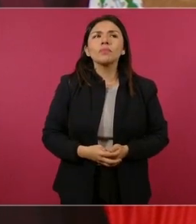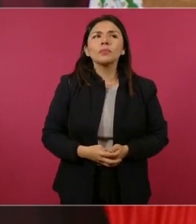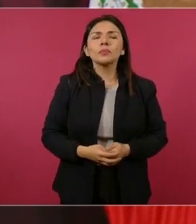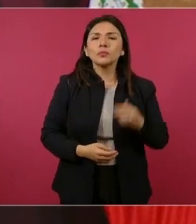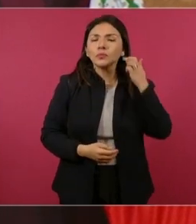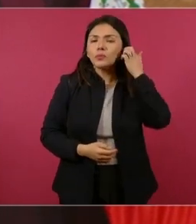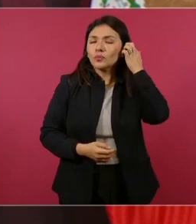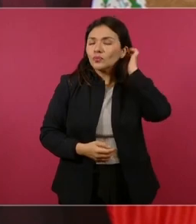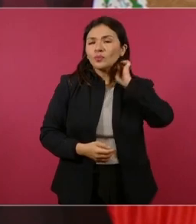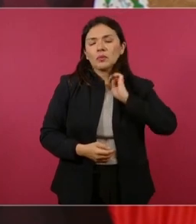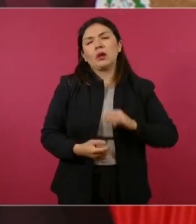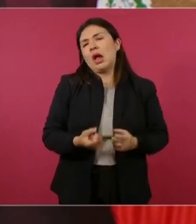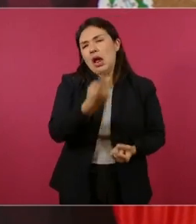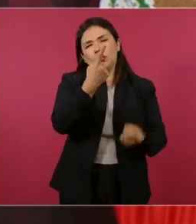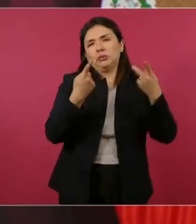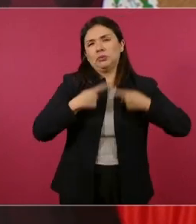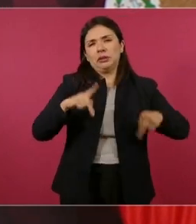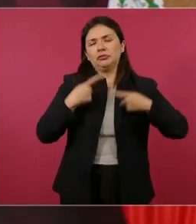han confesado